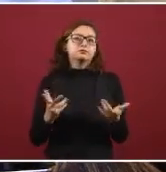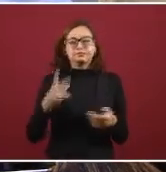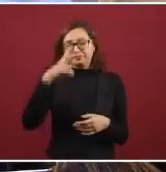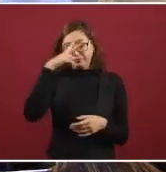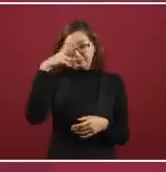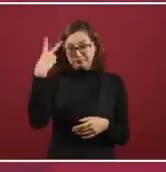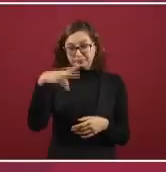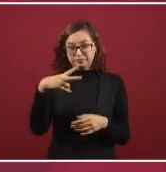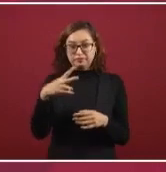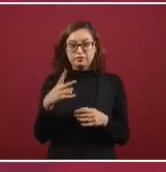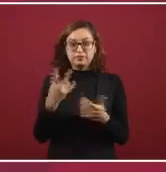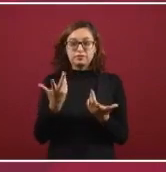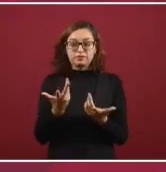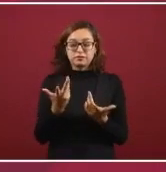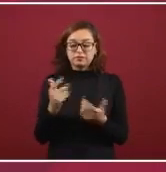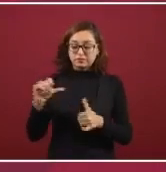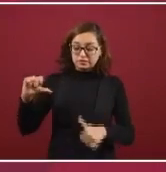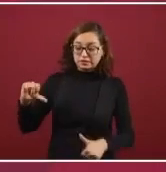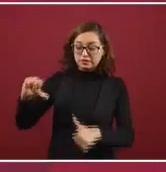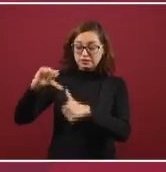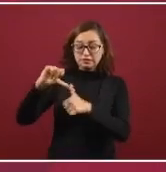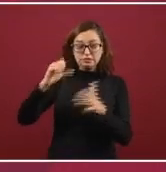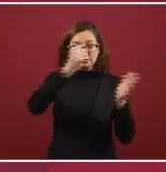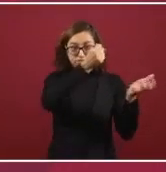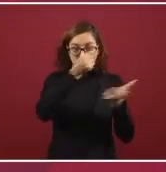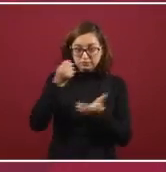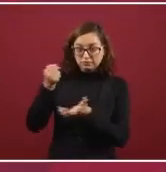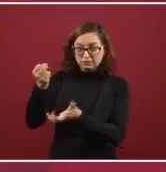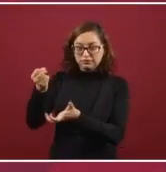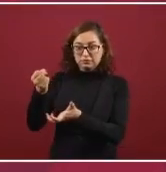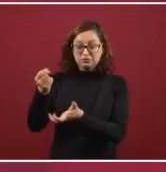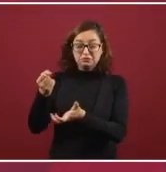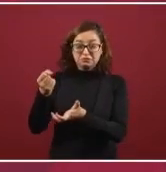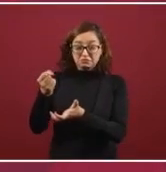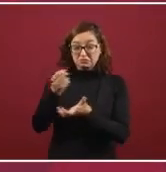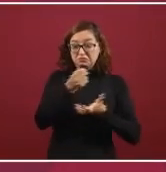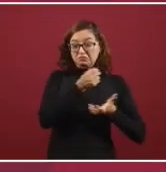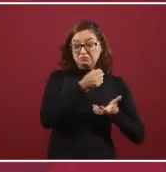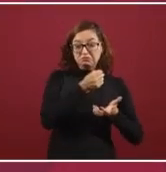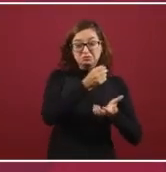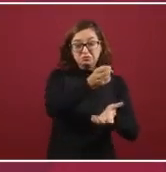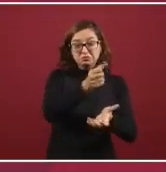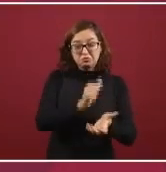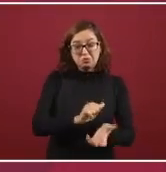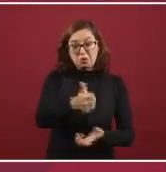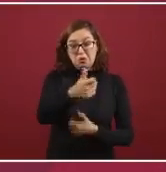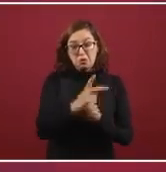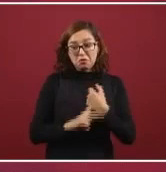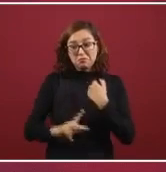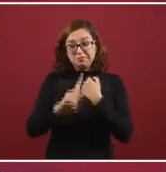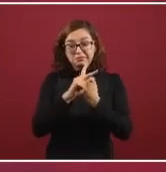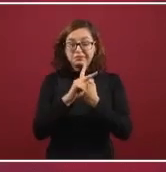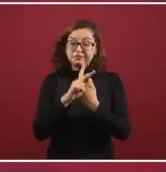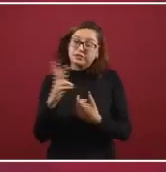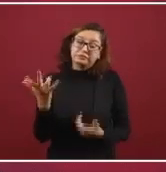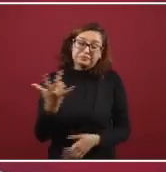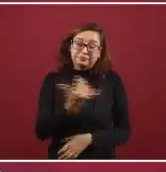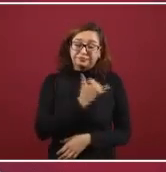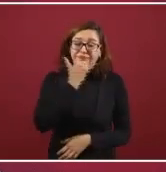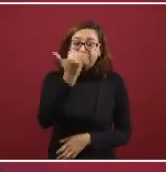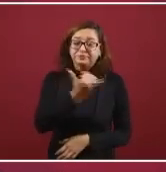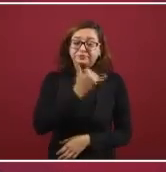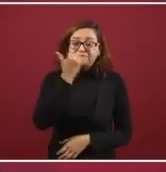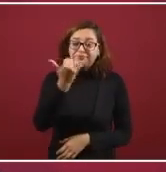de cooperación a los tres países de Centroamérica es una equivocación. Lo que tenemos que hacer es aumentar